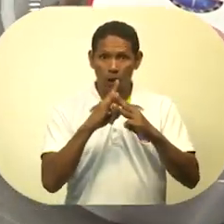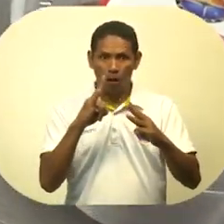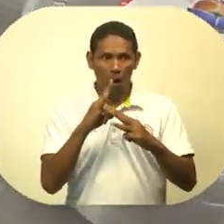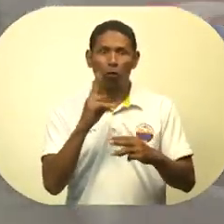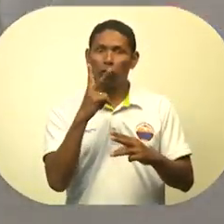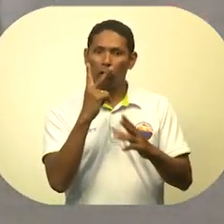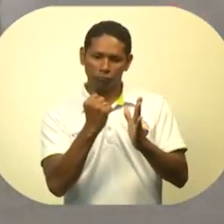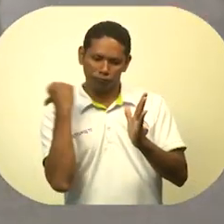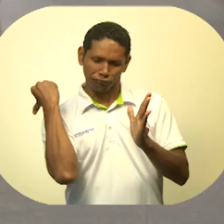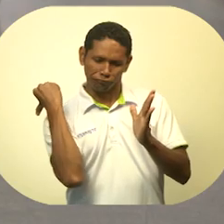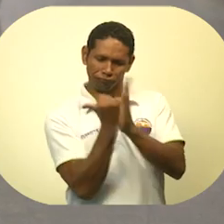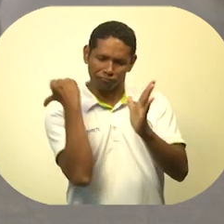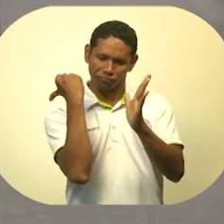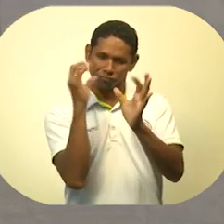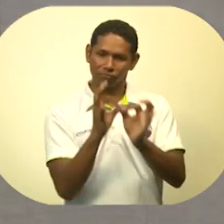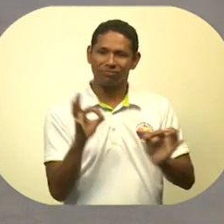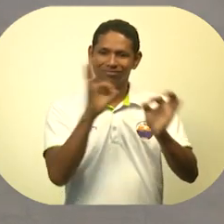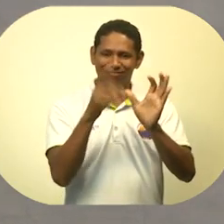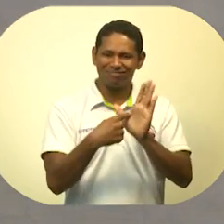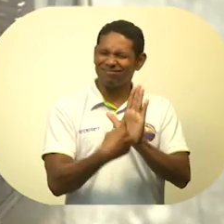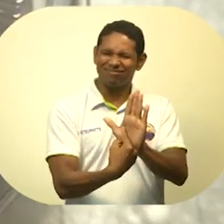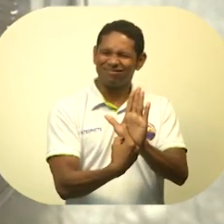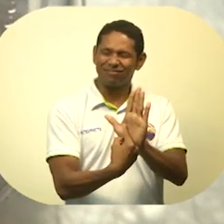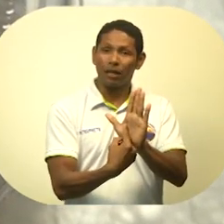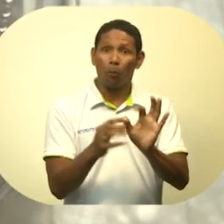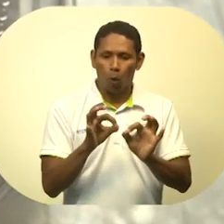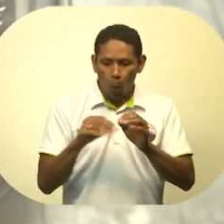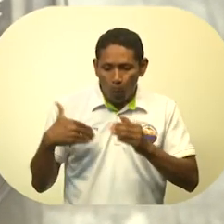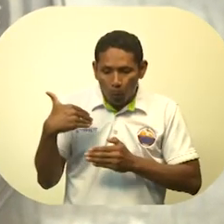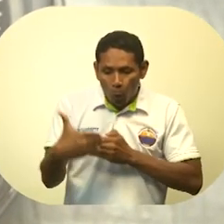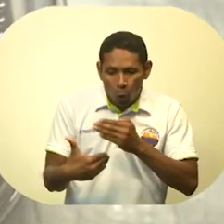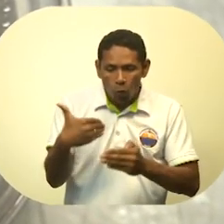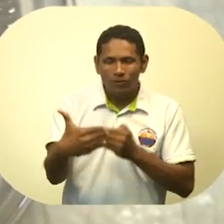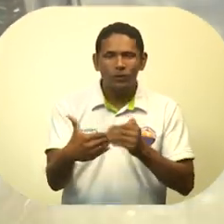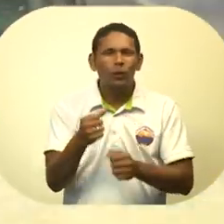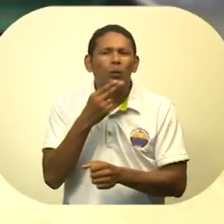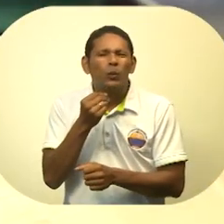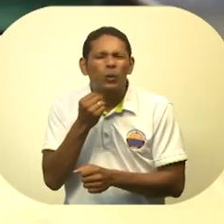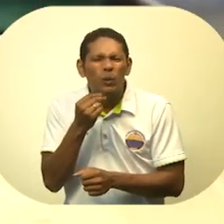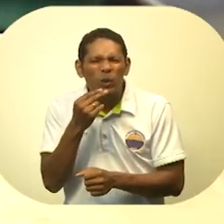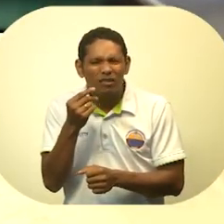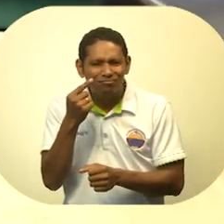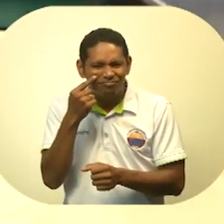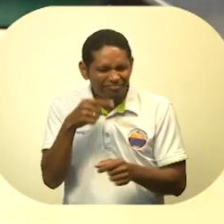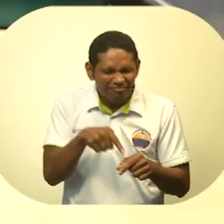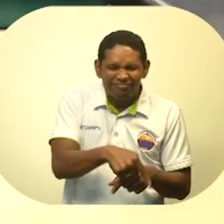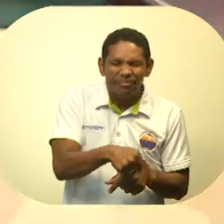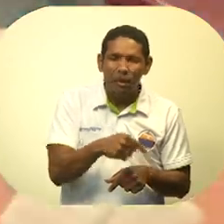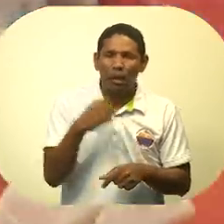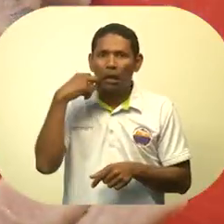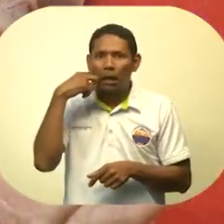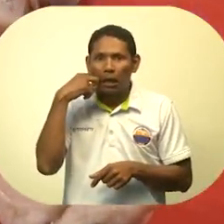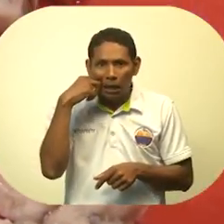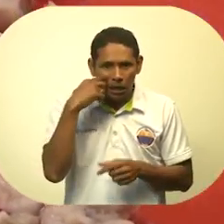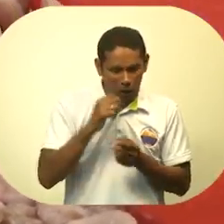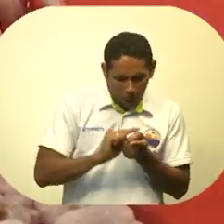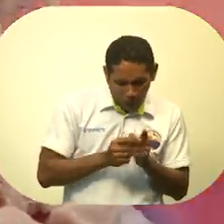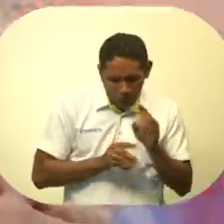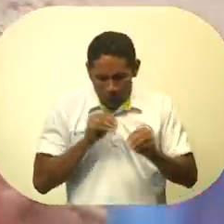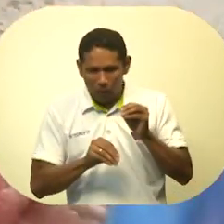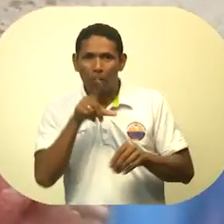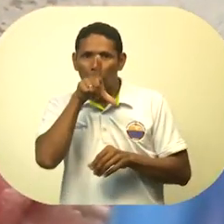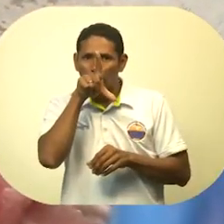la segunda patente de invención con la creación titulada Proceso para obtener caramelos con base proteica de carne de pescado,